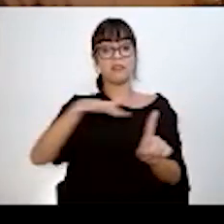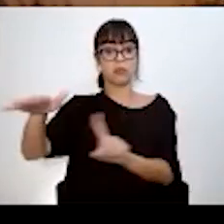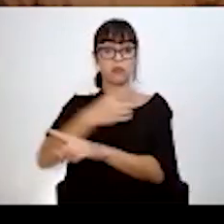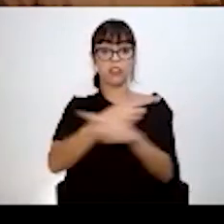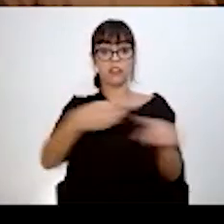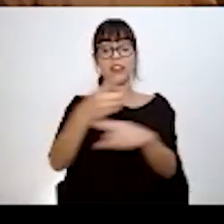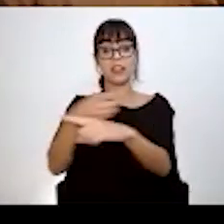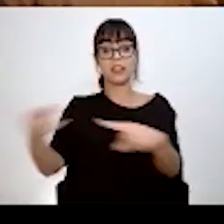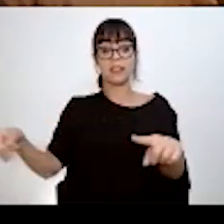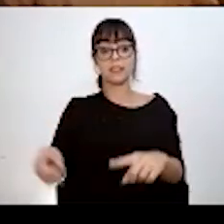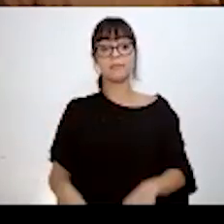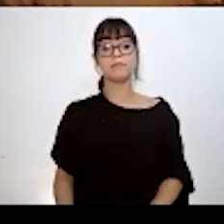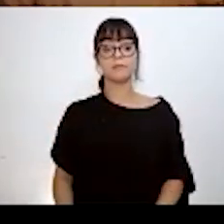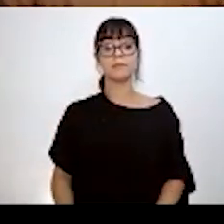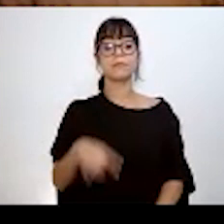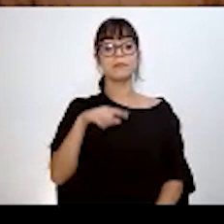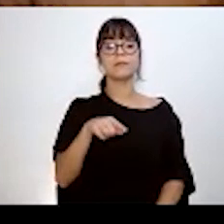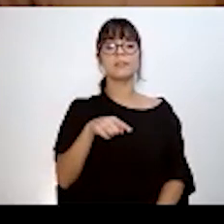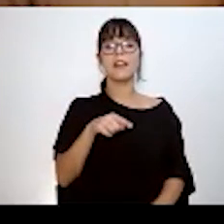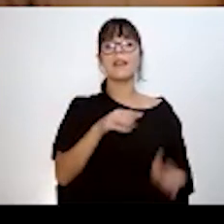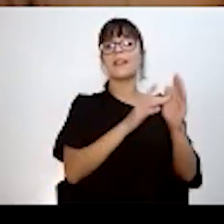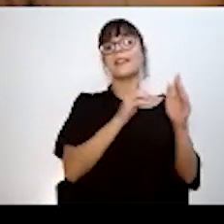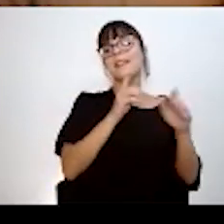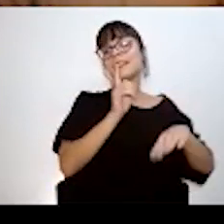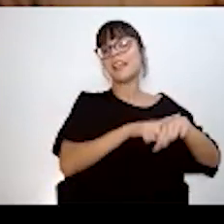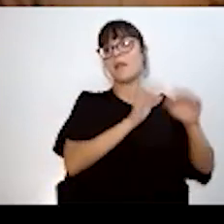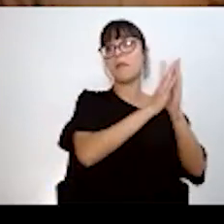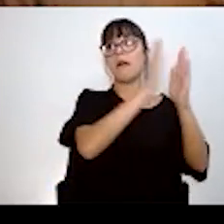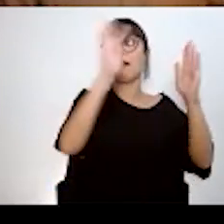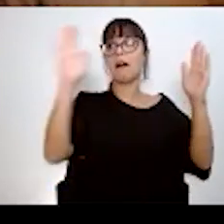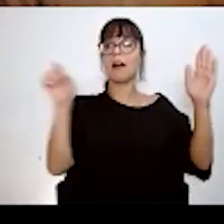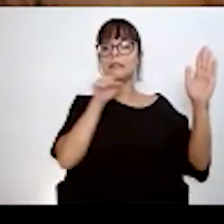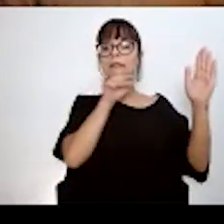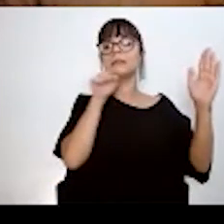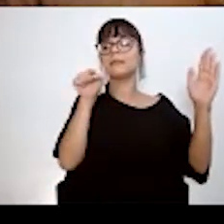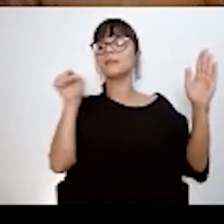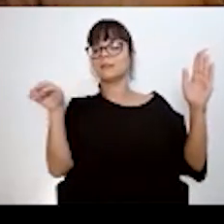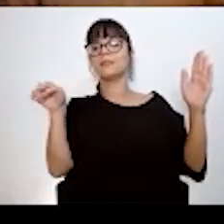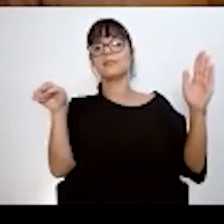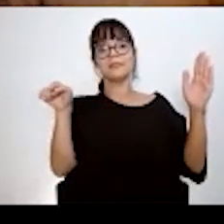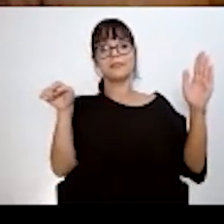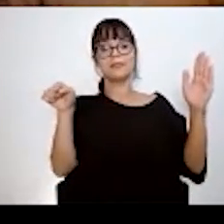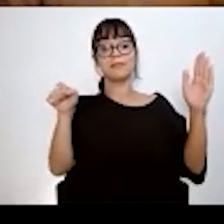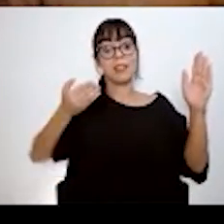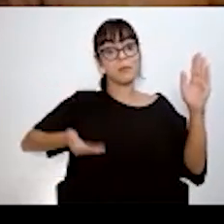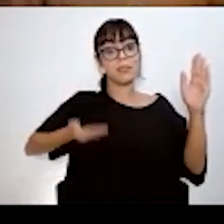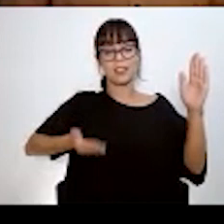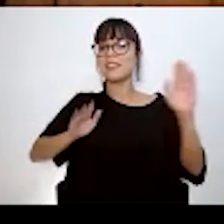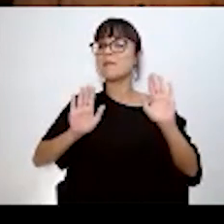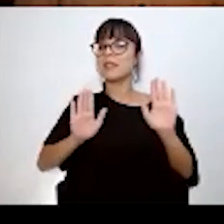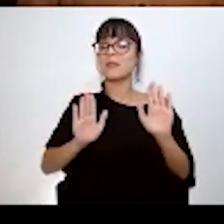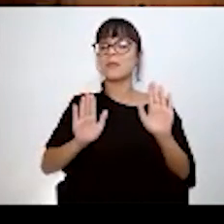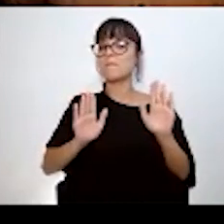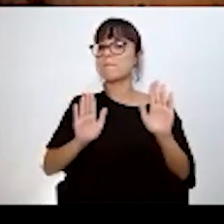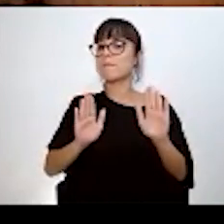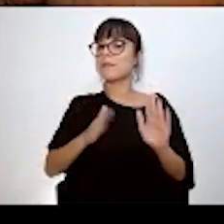con variaciones muy importantes. Pero claro, no nos conformábamos con eso. Queríamos dar un paso más porque, como les decía, el modelo,